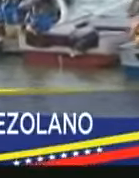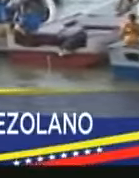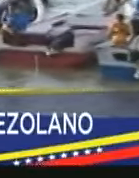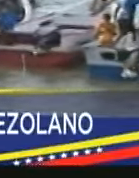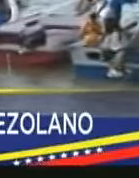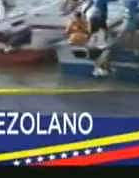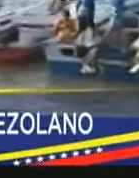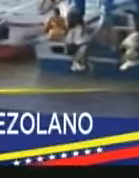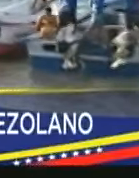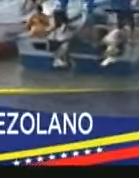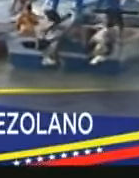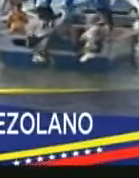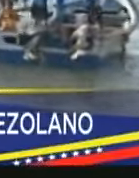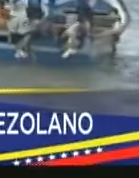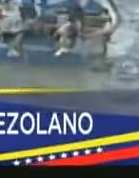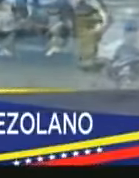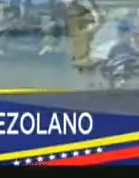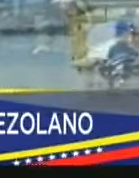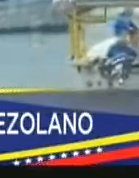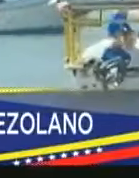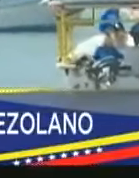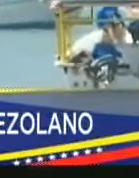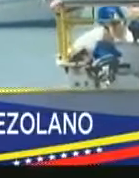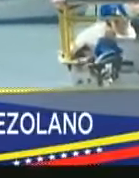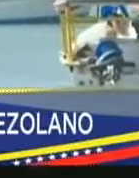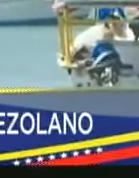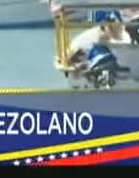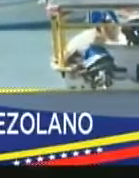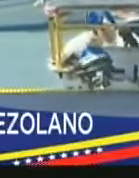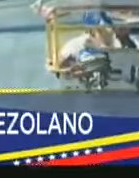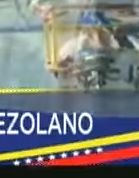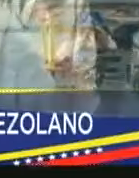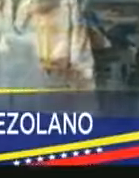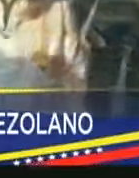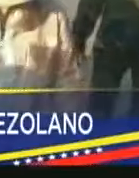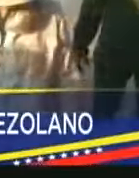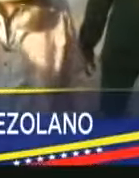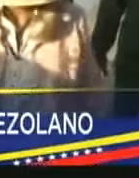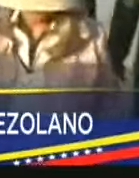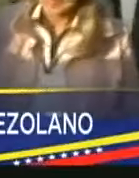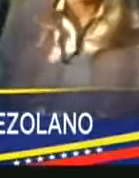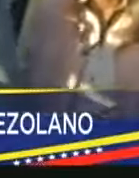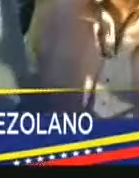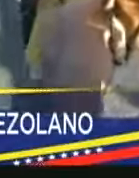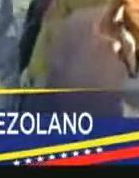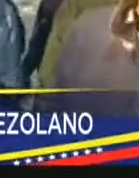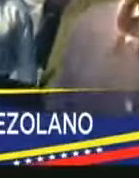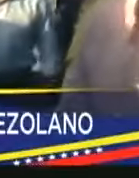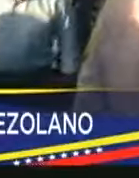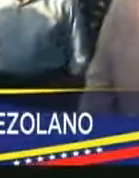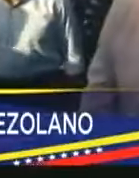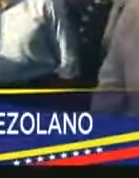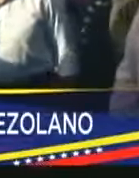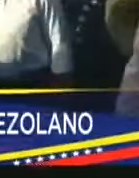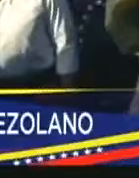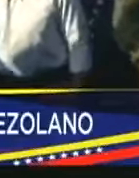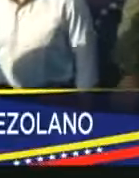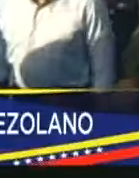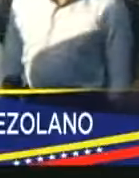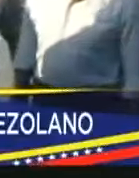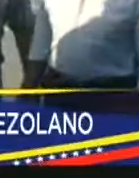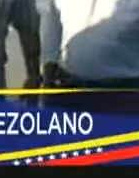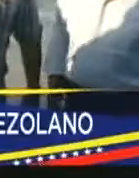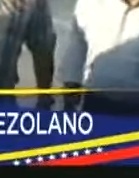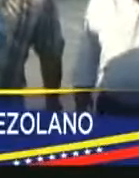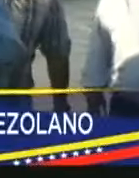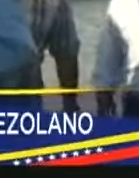que entre las 49 leyes habilitantes del comandante supremo de la Revolución, Hugo Chávez, en el año 2001, una de esas 49 leyes